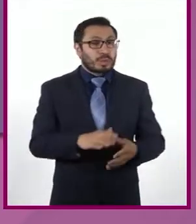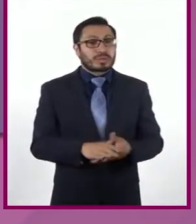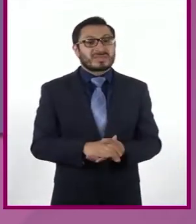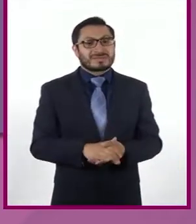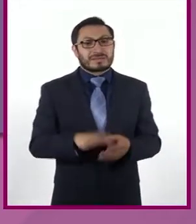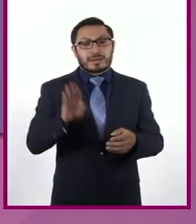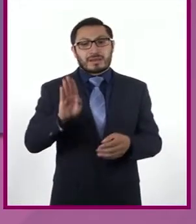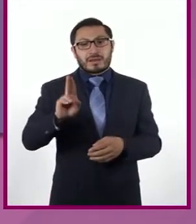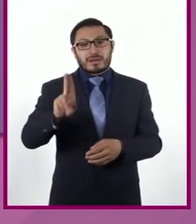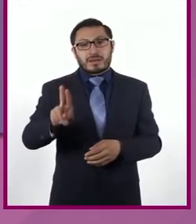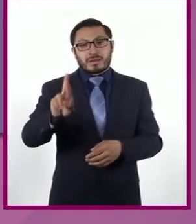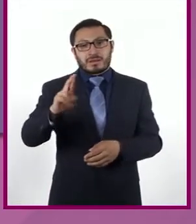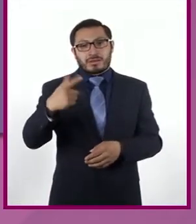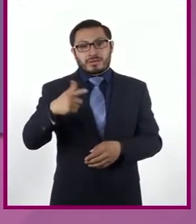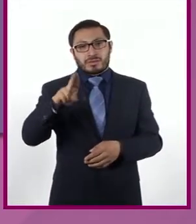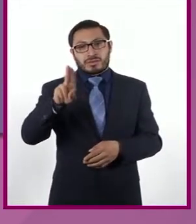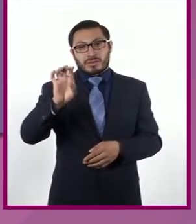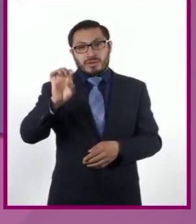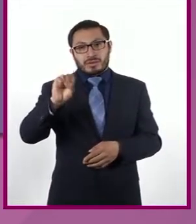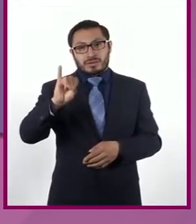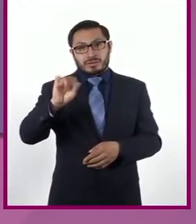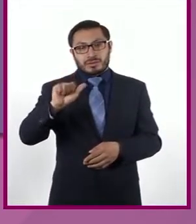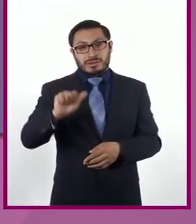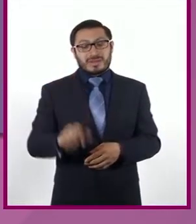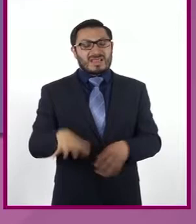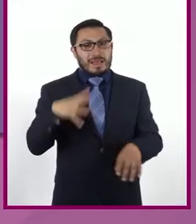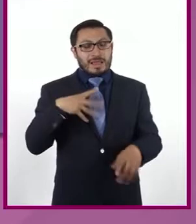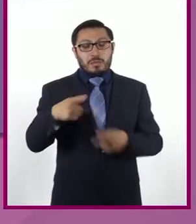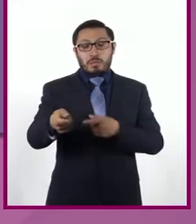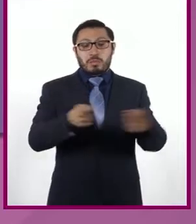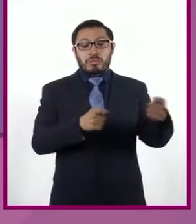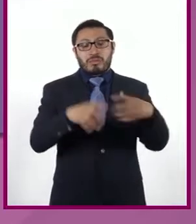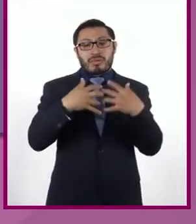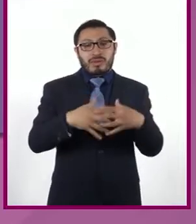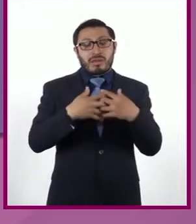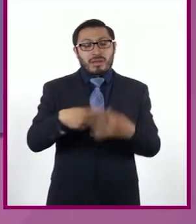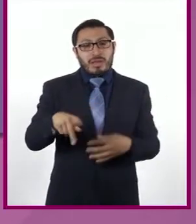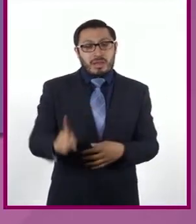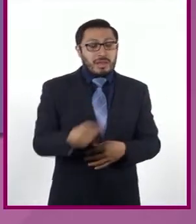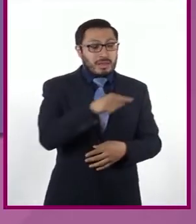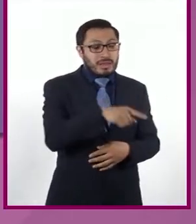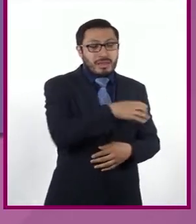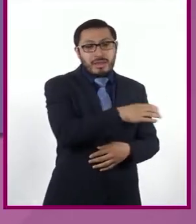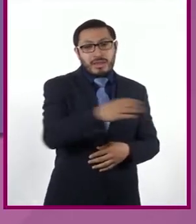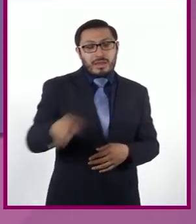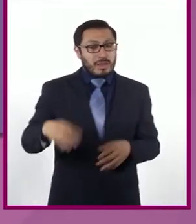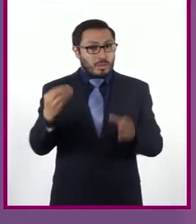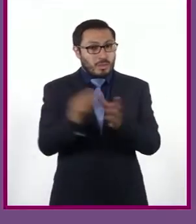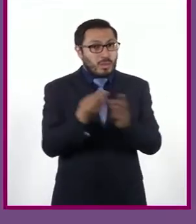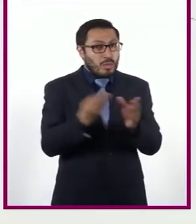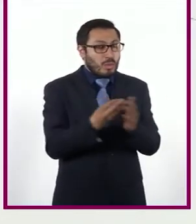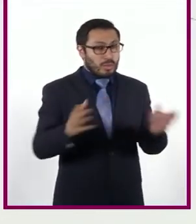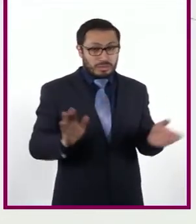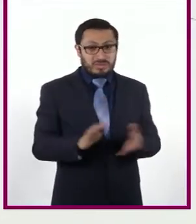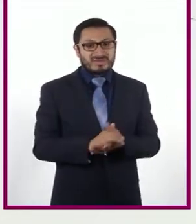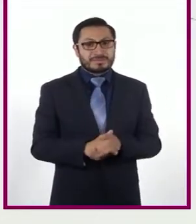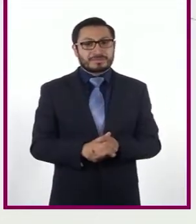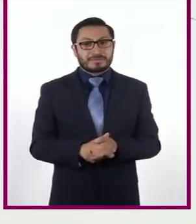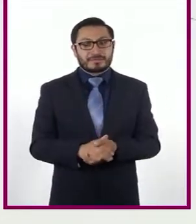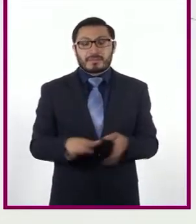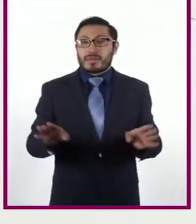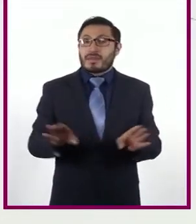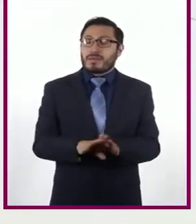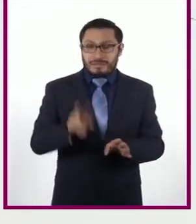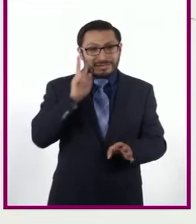La burguesía tomó el control de la industria, mientras que el campo se convirtió en propiedad privada.